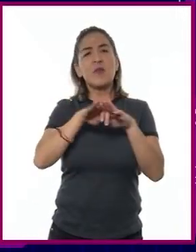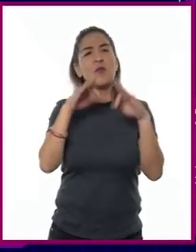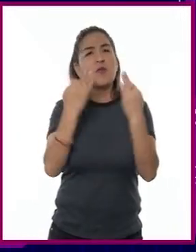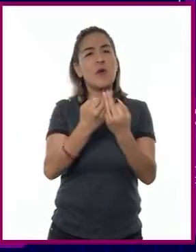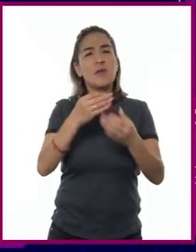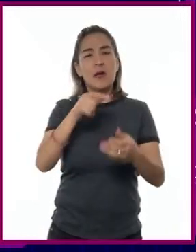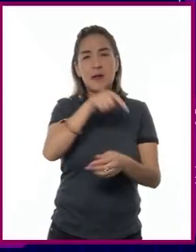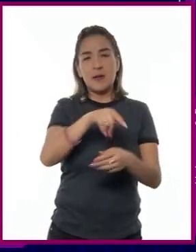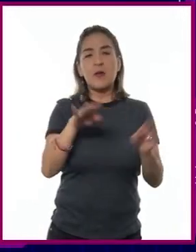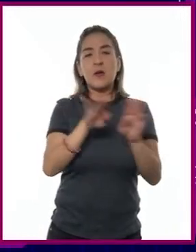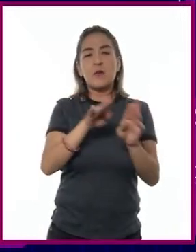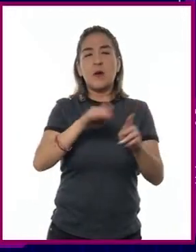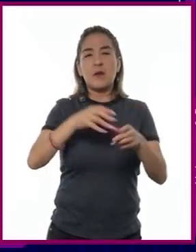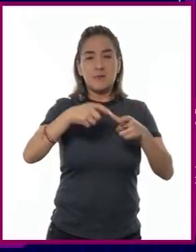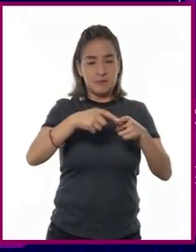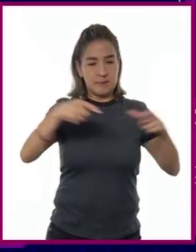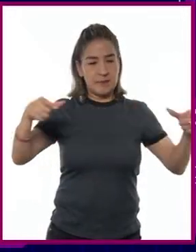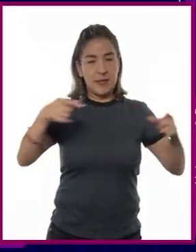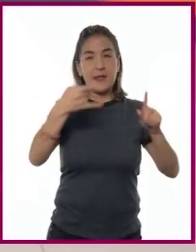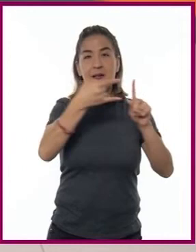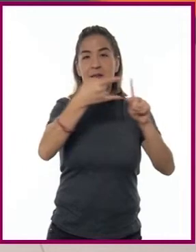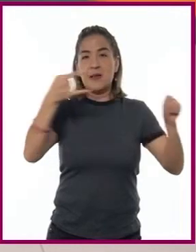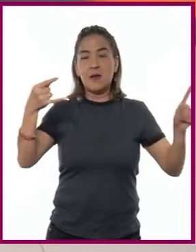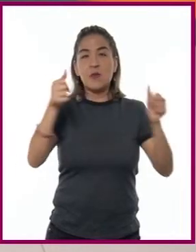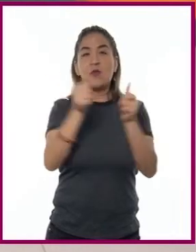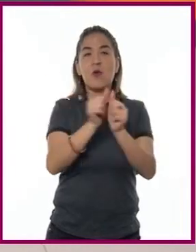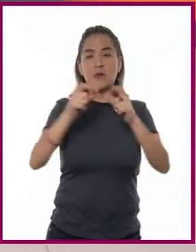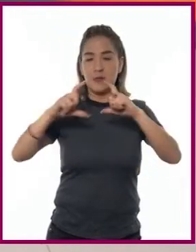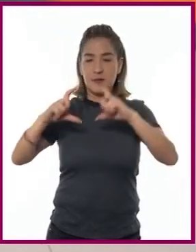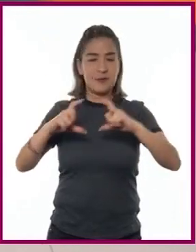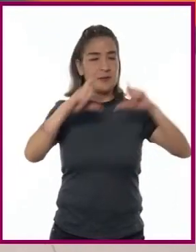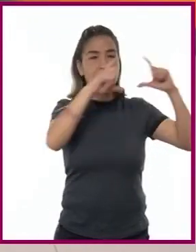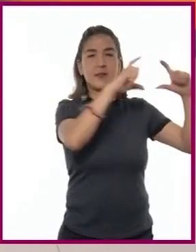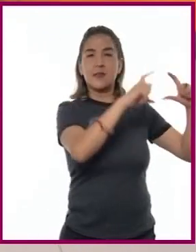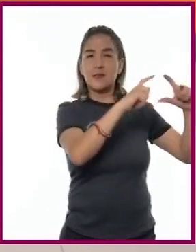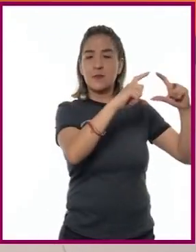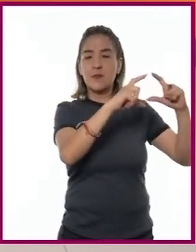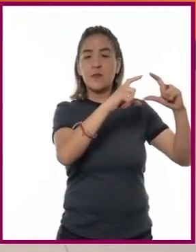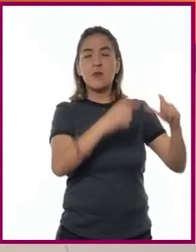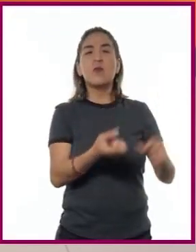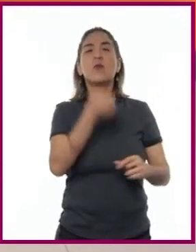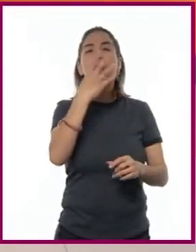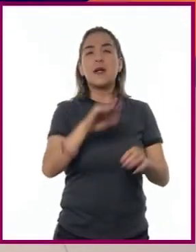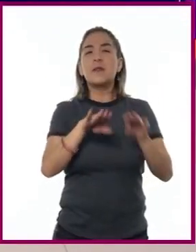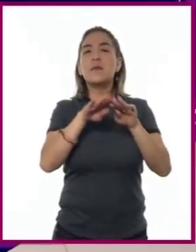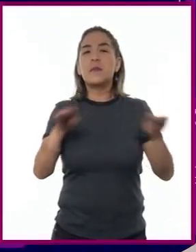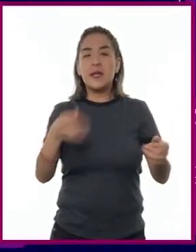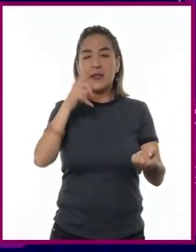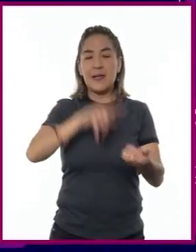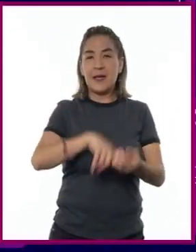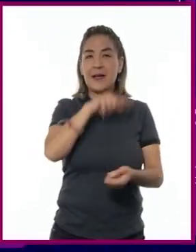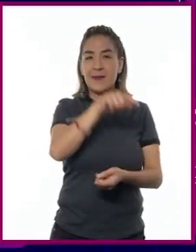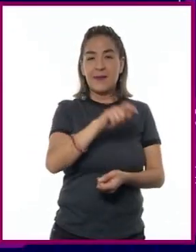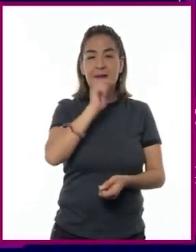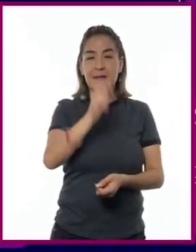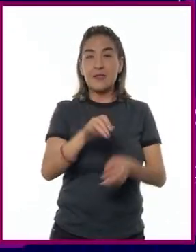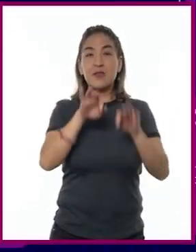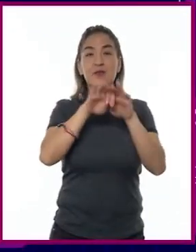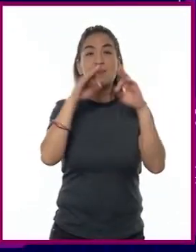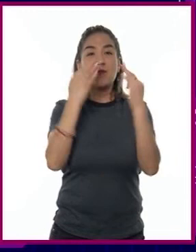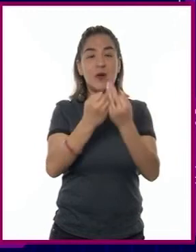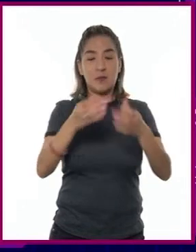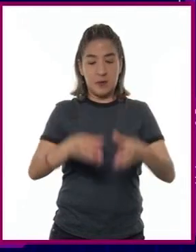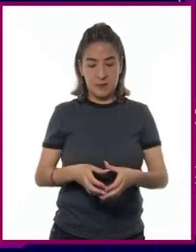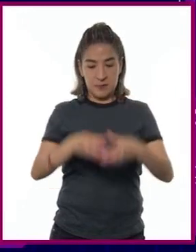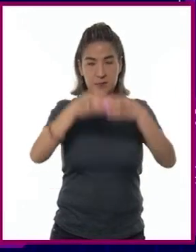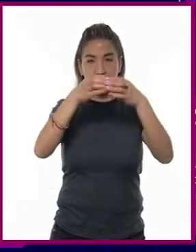un rectángulo y dos círculos. Para averiguar las dimensiones del rectángulo que conforma